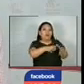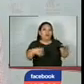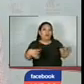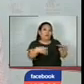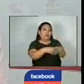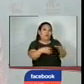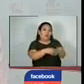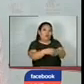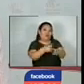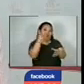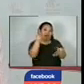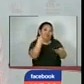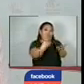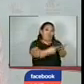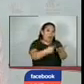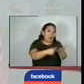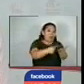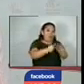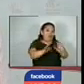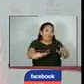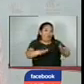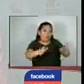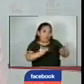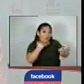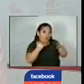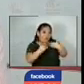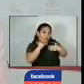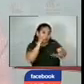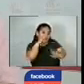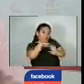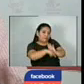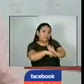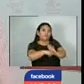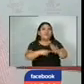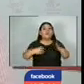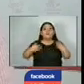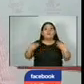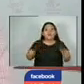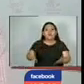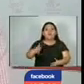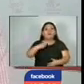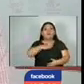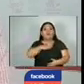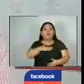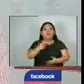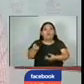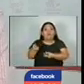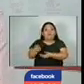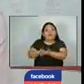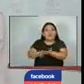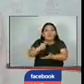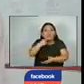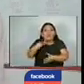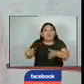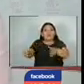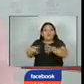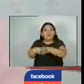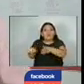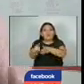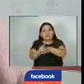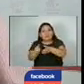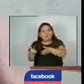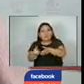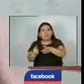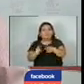el Consejo no se discutió los pormenores de esa escritura de constitución. La sociedad de economía mixta la conforma un ente